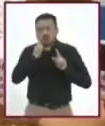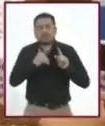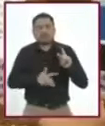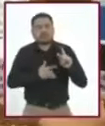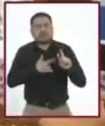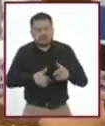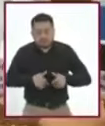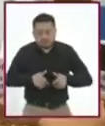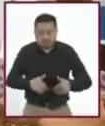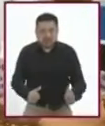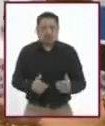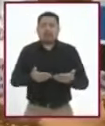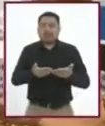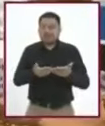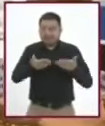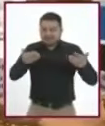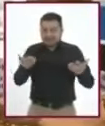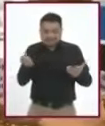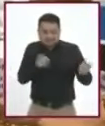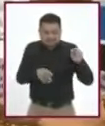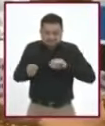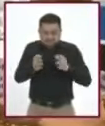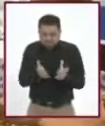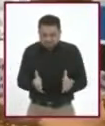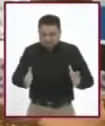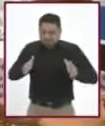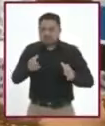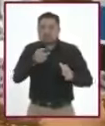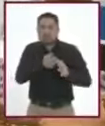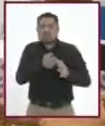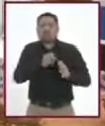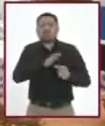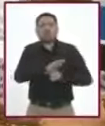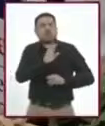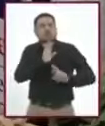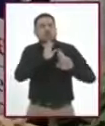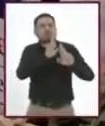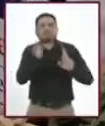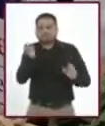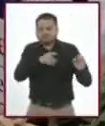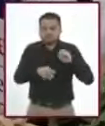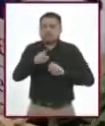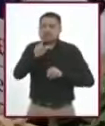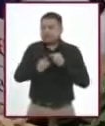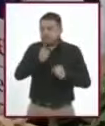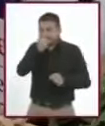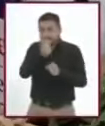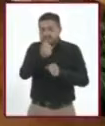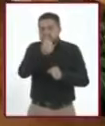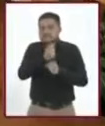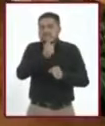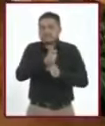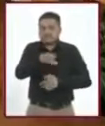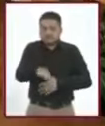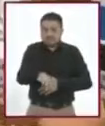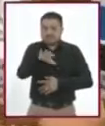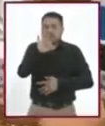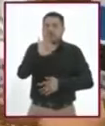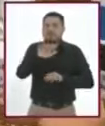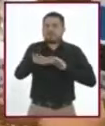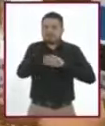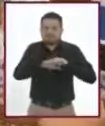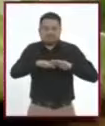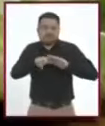apetito. En este bol ponemos las respuestas a nuestros ingredientes. Primero, elegimos nuestra base